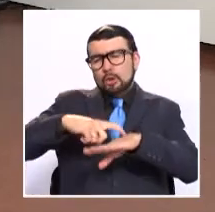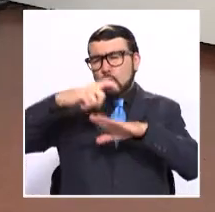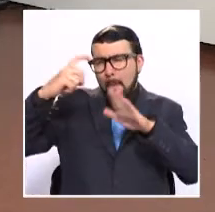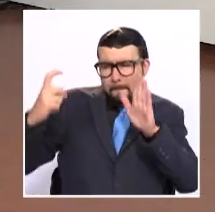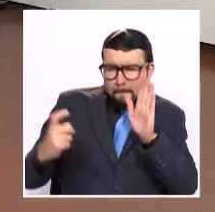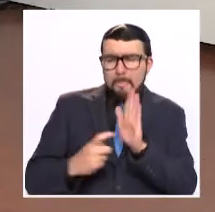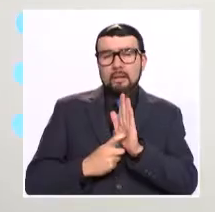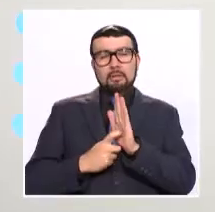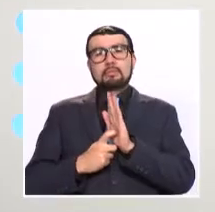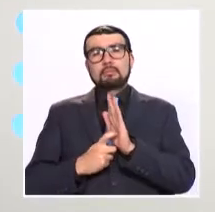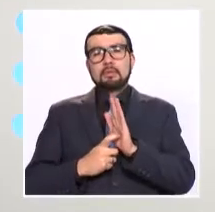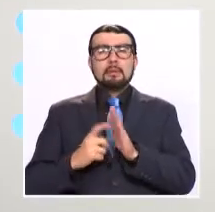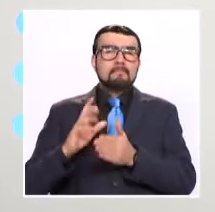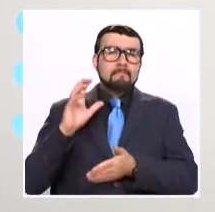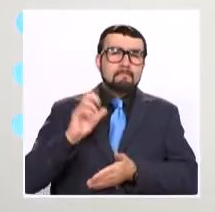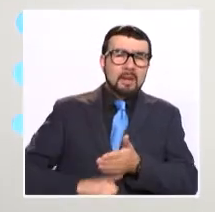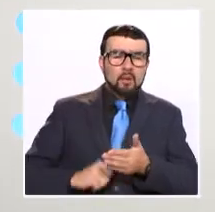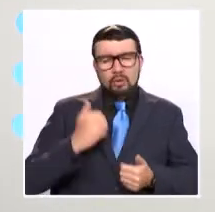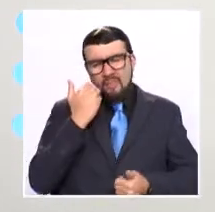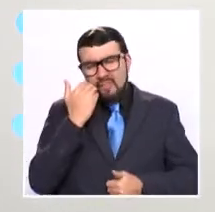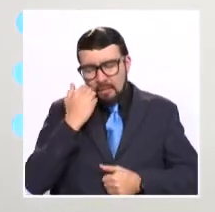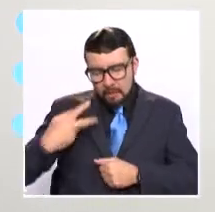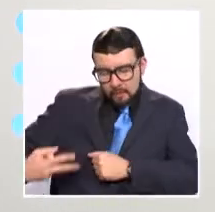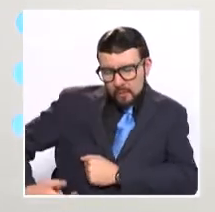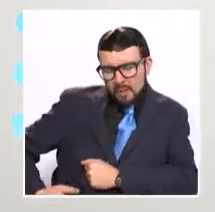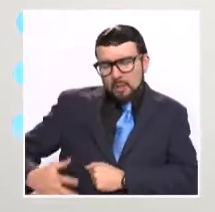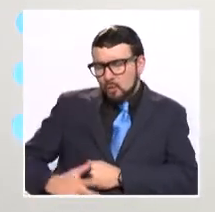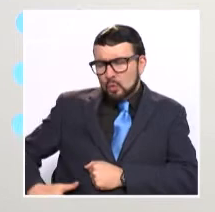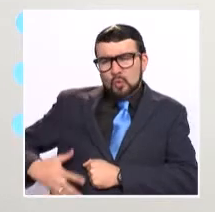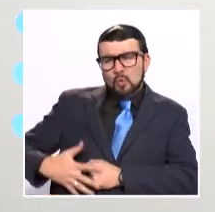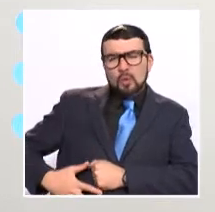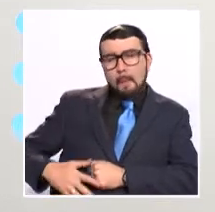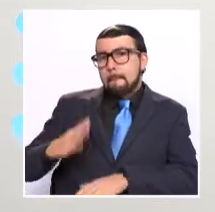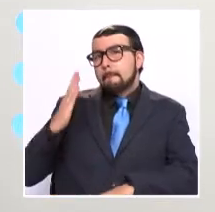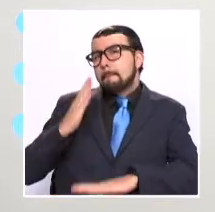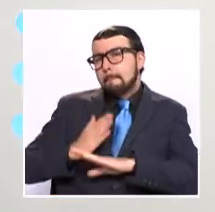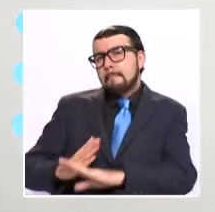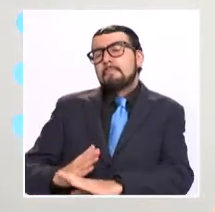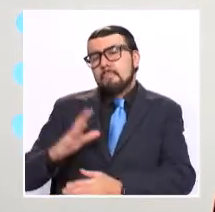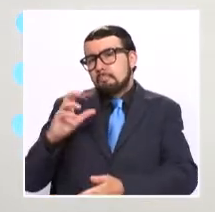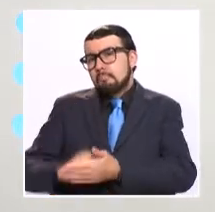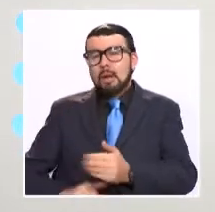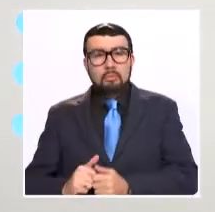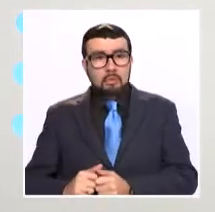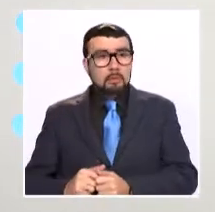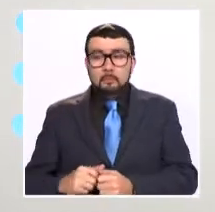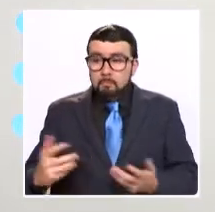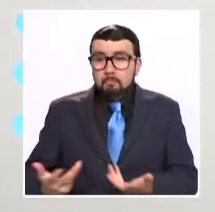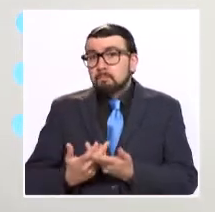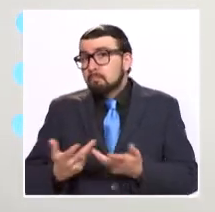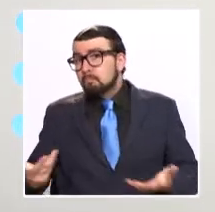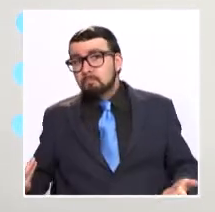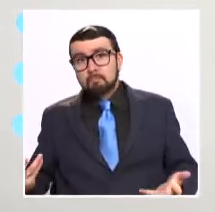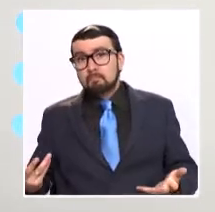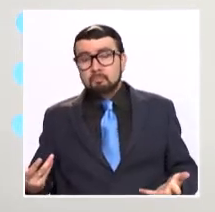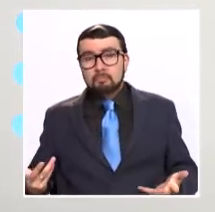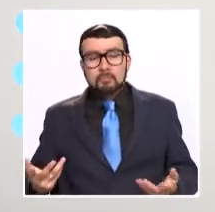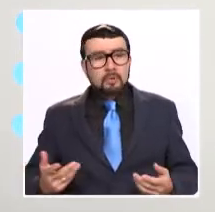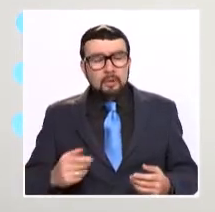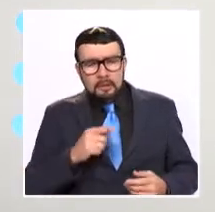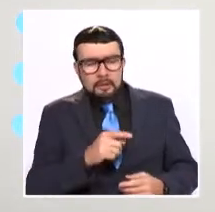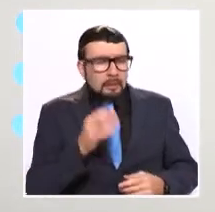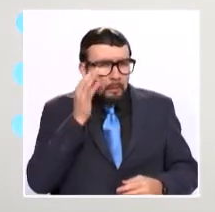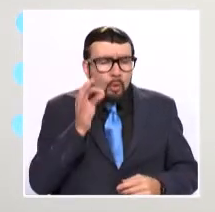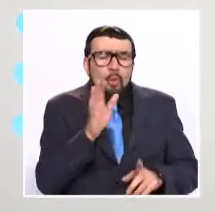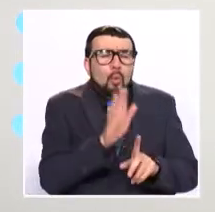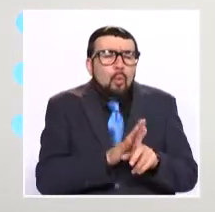generan menos reacciones locales o menos reacciones sistémicas en su momento. No sabemos cuál es el organismo más susceptible